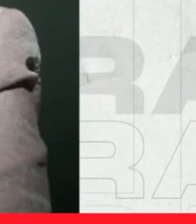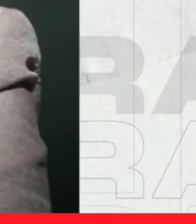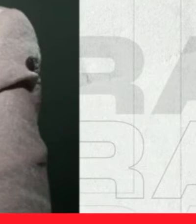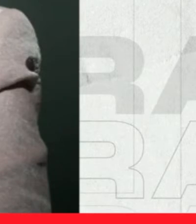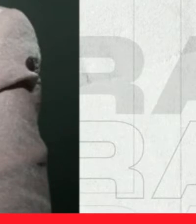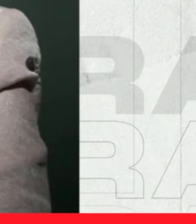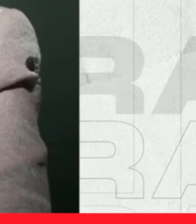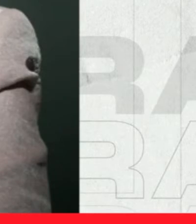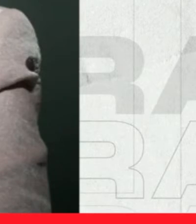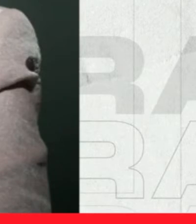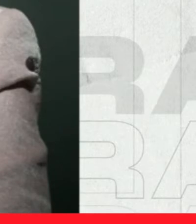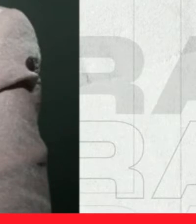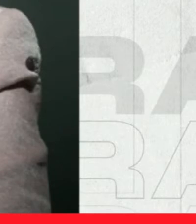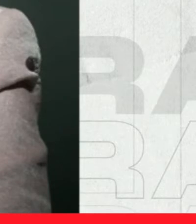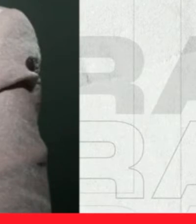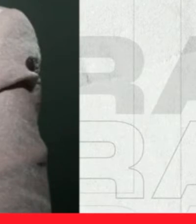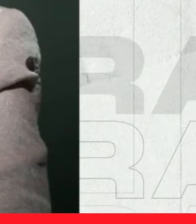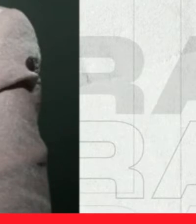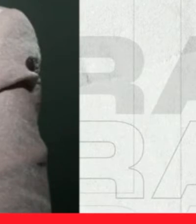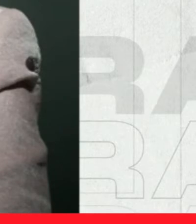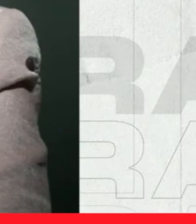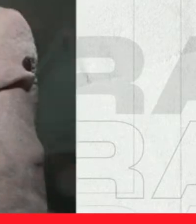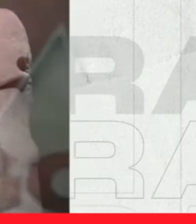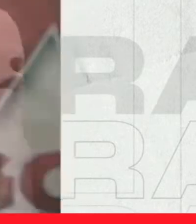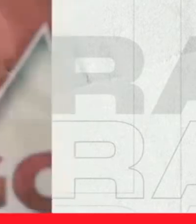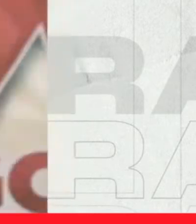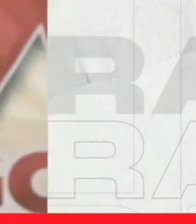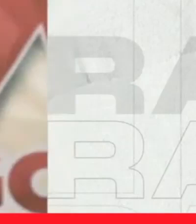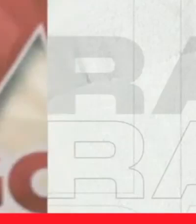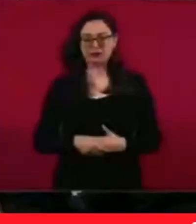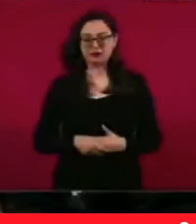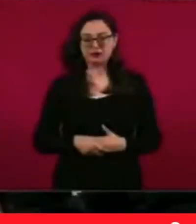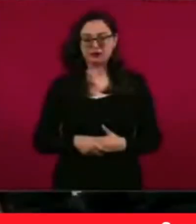don David, se lo voy a agradecer la mar.